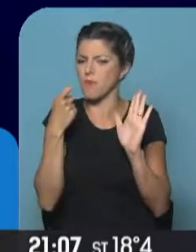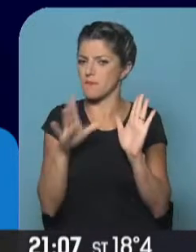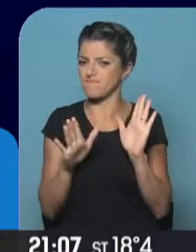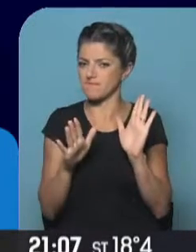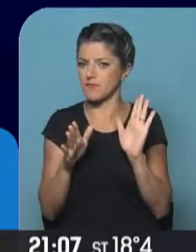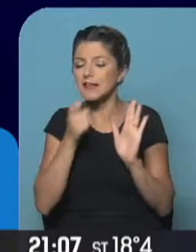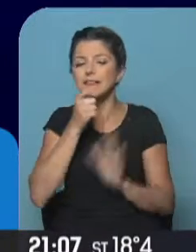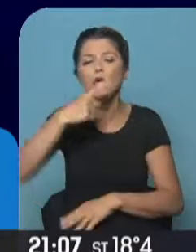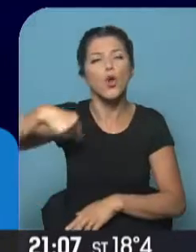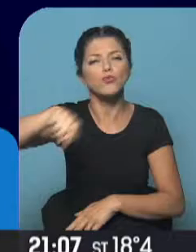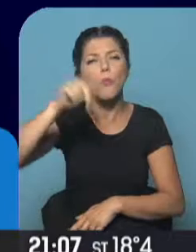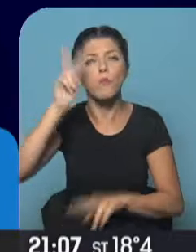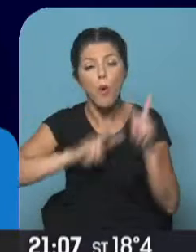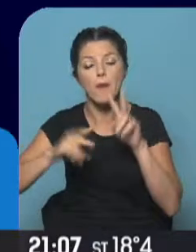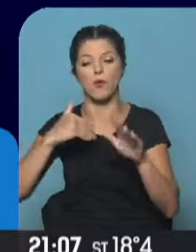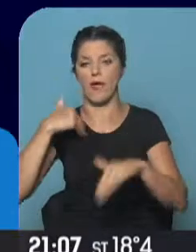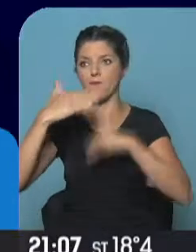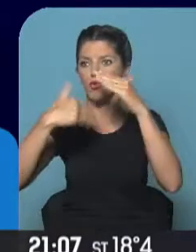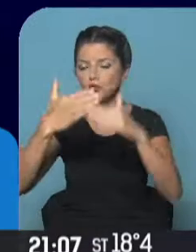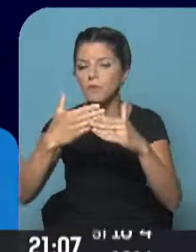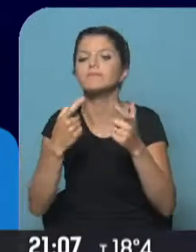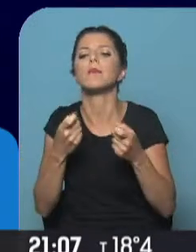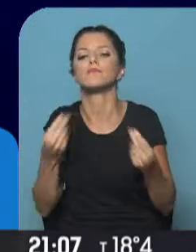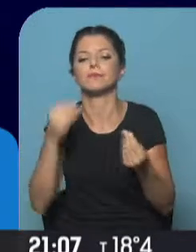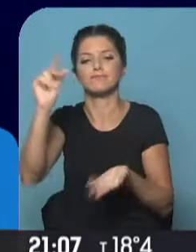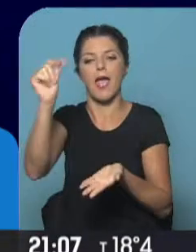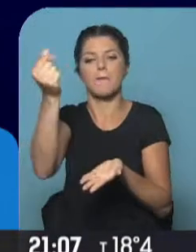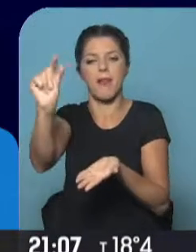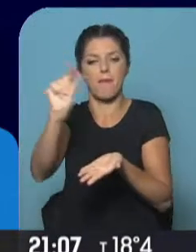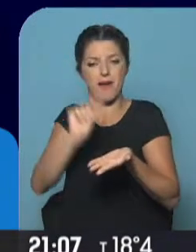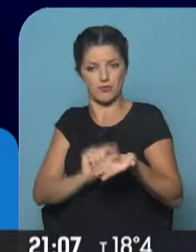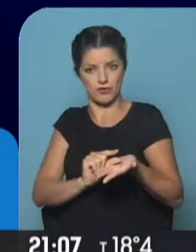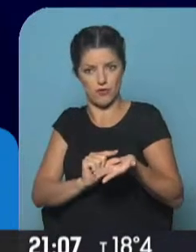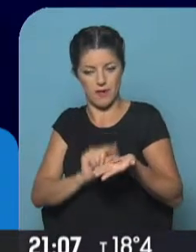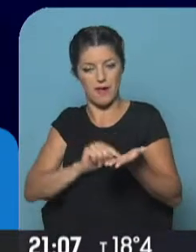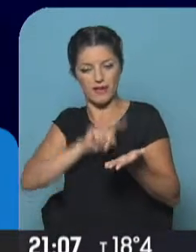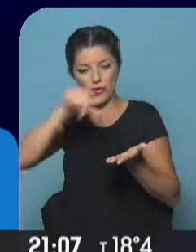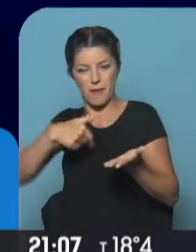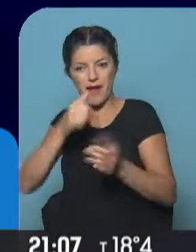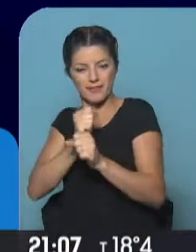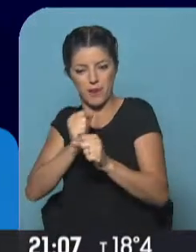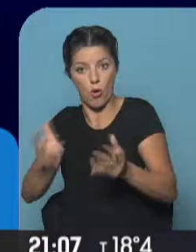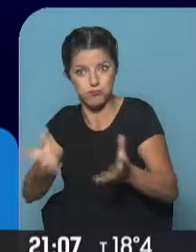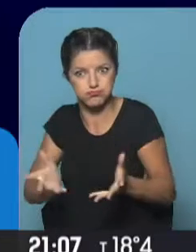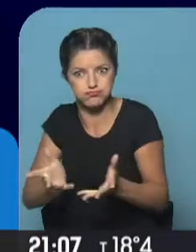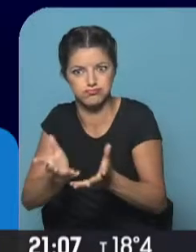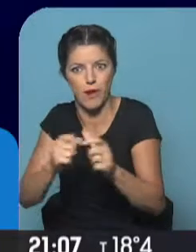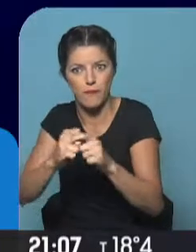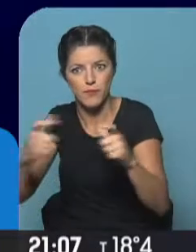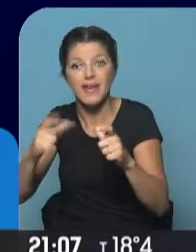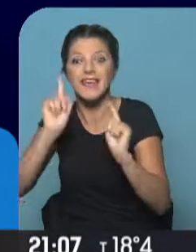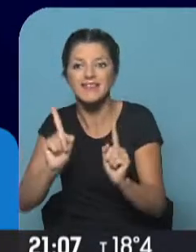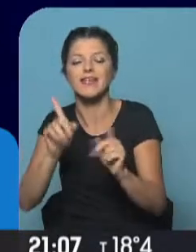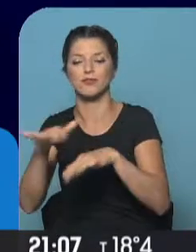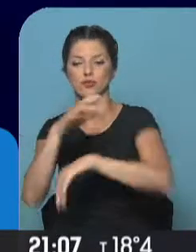crecimiento hace falta la inversión que nos lleva al empleo, y el empleo es el que nos va a ayudar a derrotar definitivamente la